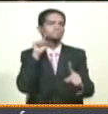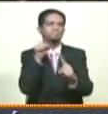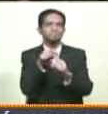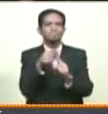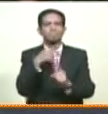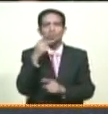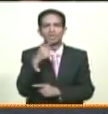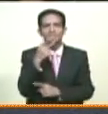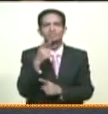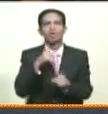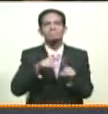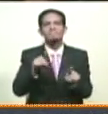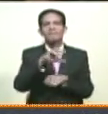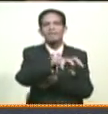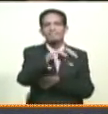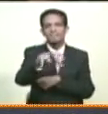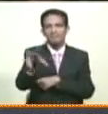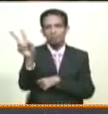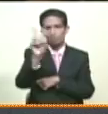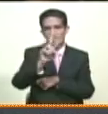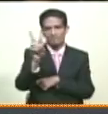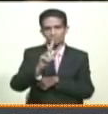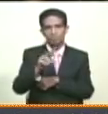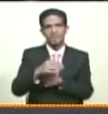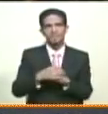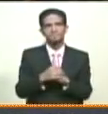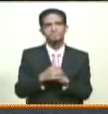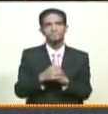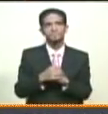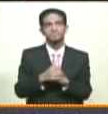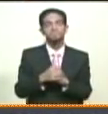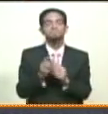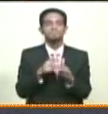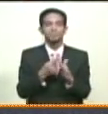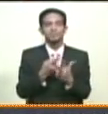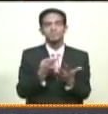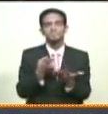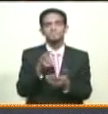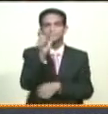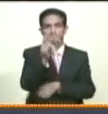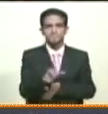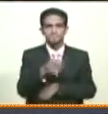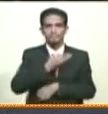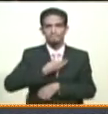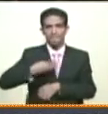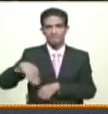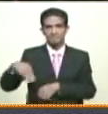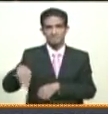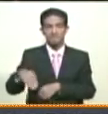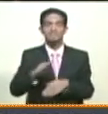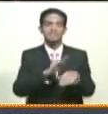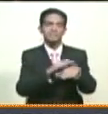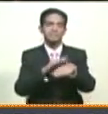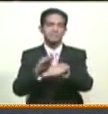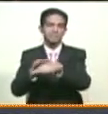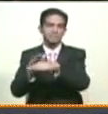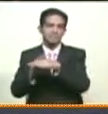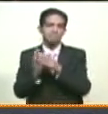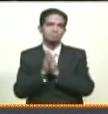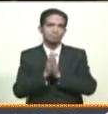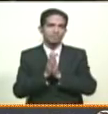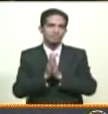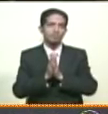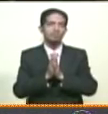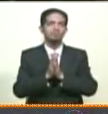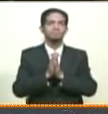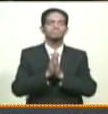en diferentes estados del país. A propósito de esto, el presidente de la República convocó a este gran diálogo nacional que se convirtió en una